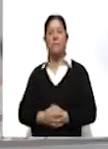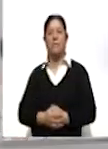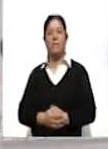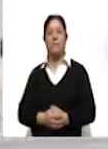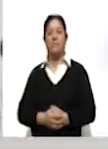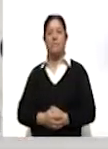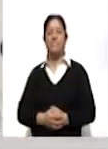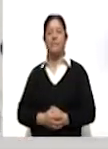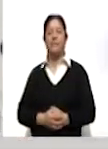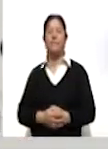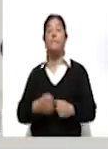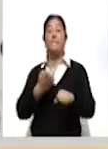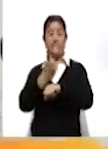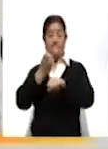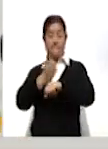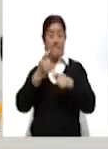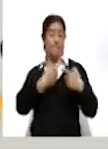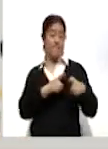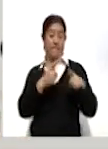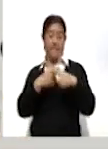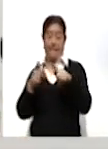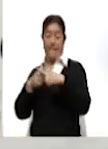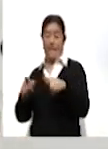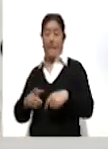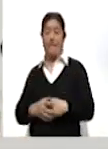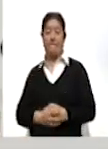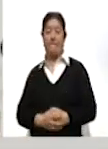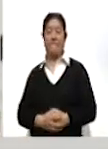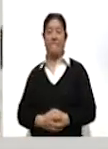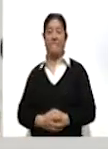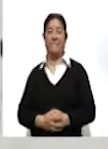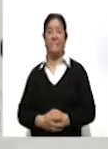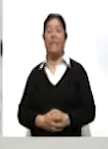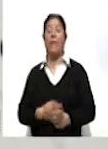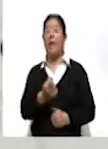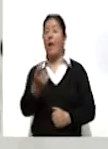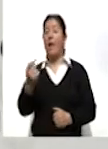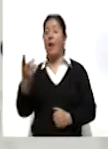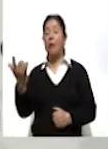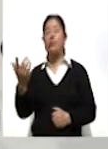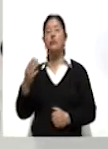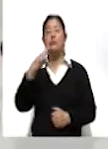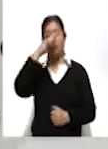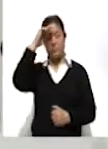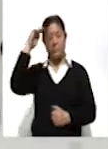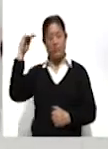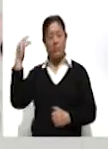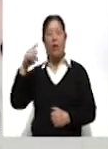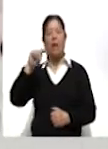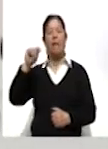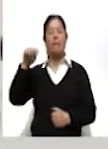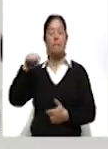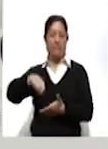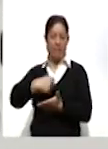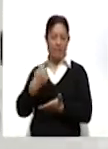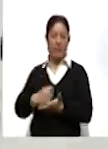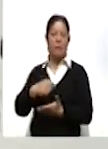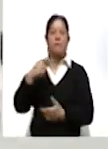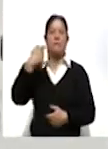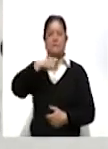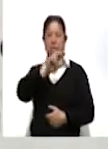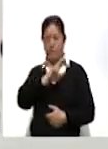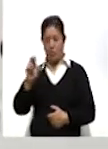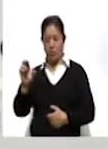diferentes estados, mire. Algunos que recuerdo son Michoacán, Tamaulipas, Quintana Roo,